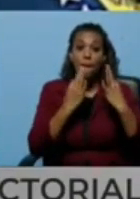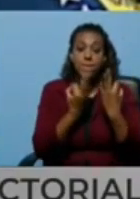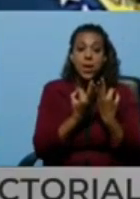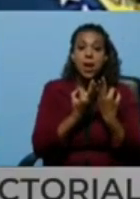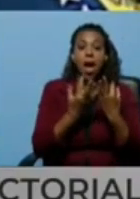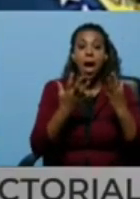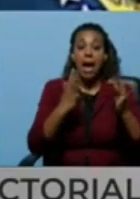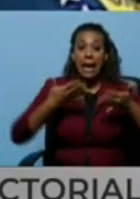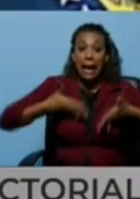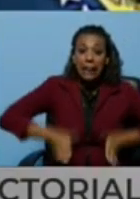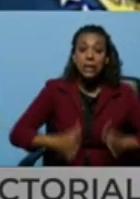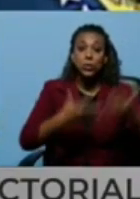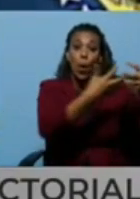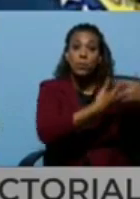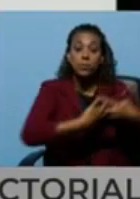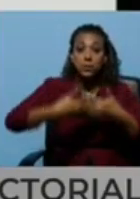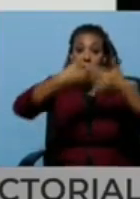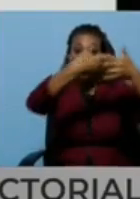norteamericano,